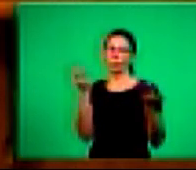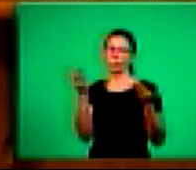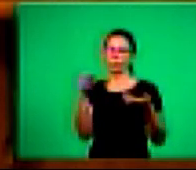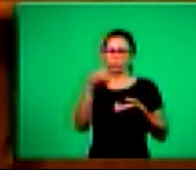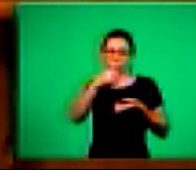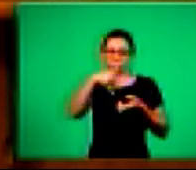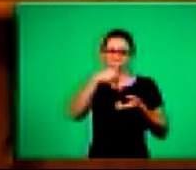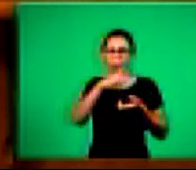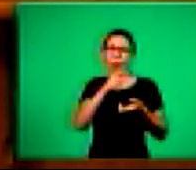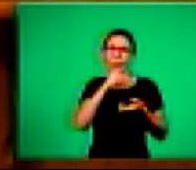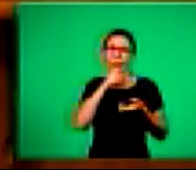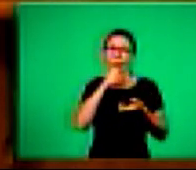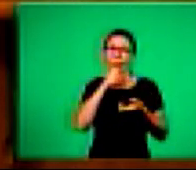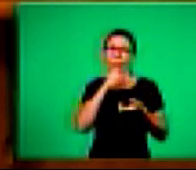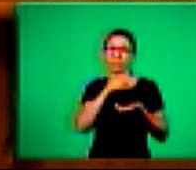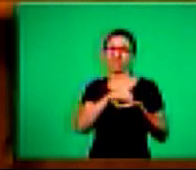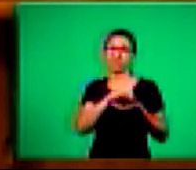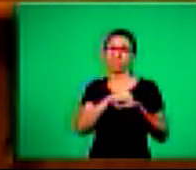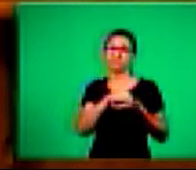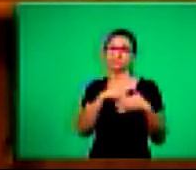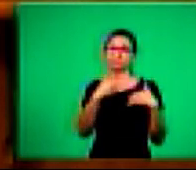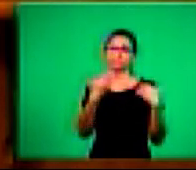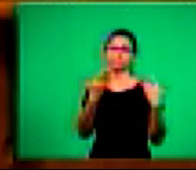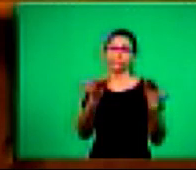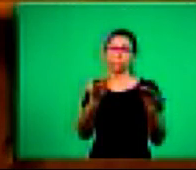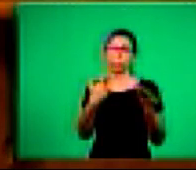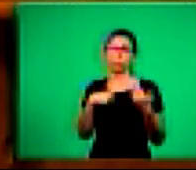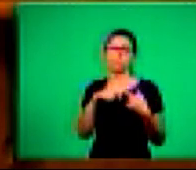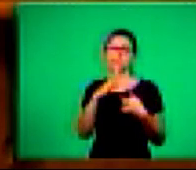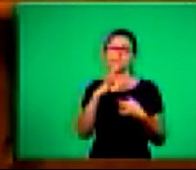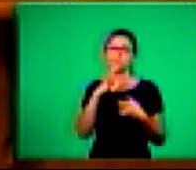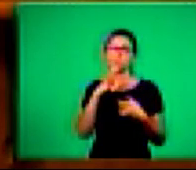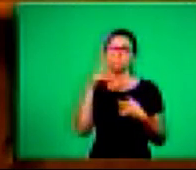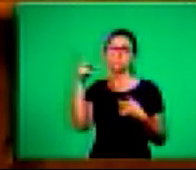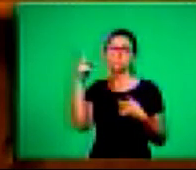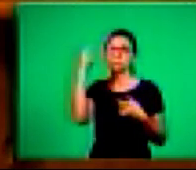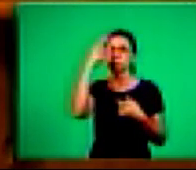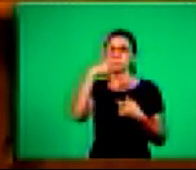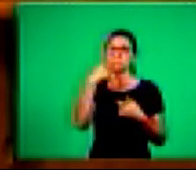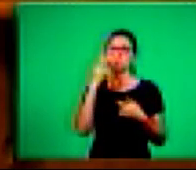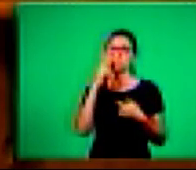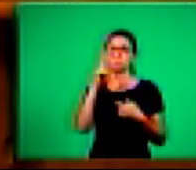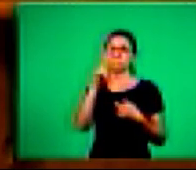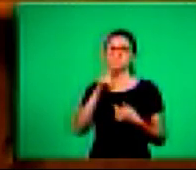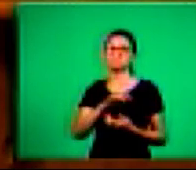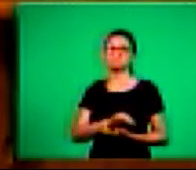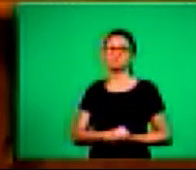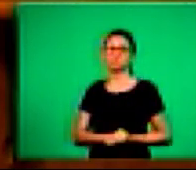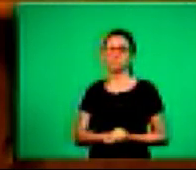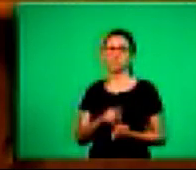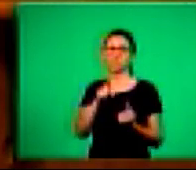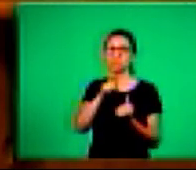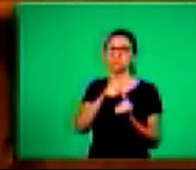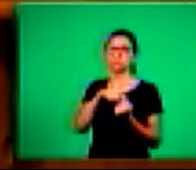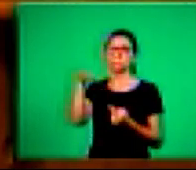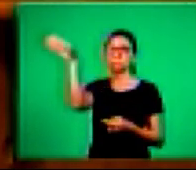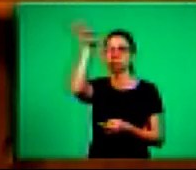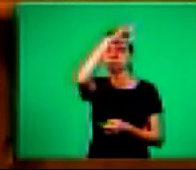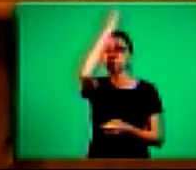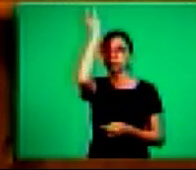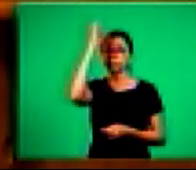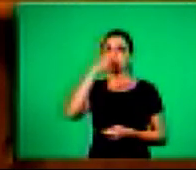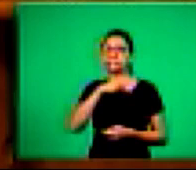señor que es lo que coloca allí fue interesante él dice lo siguiente que las